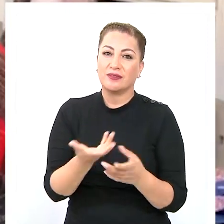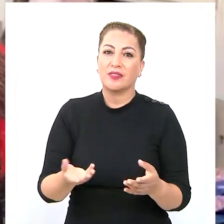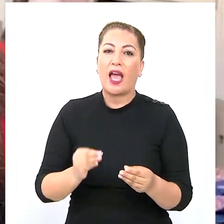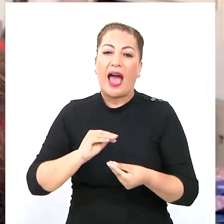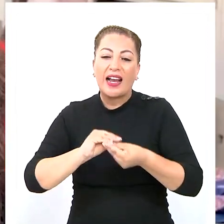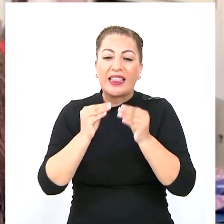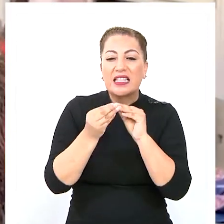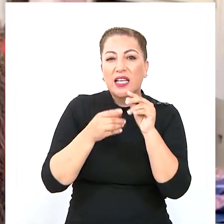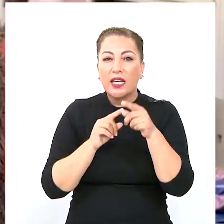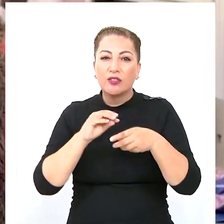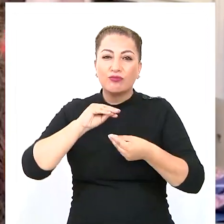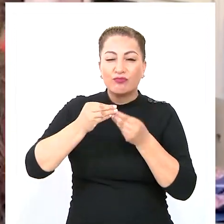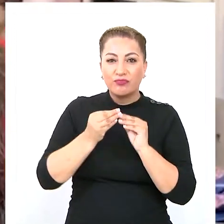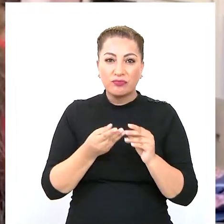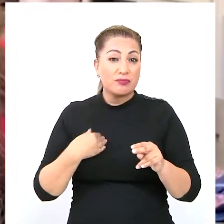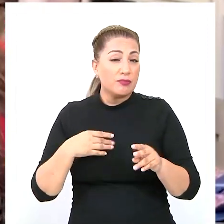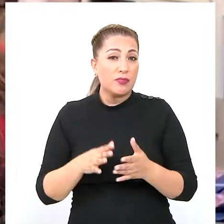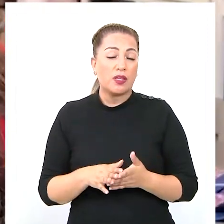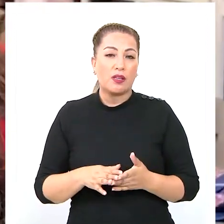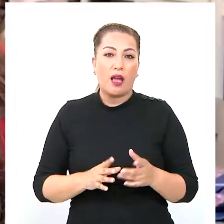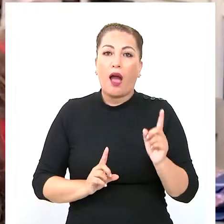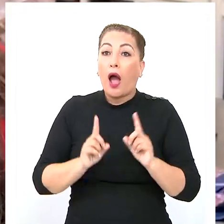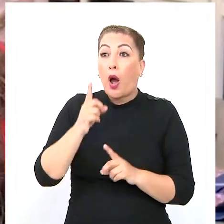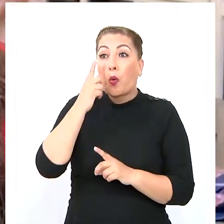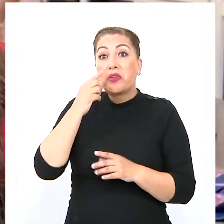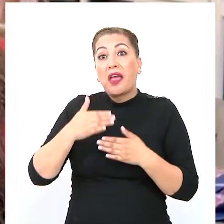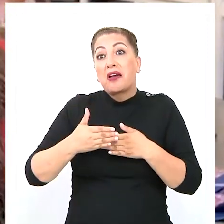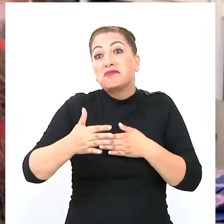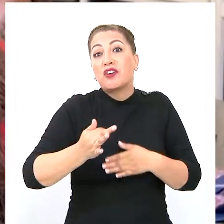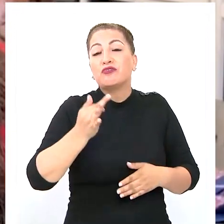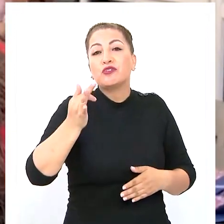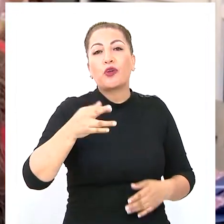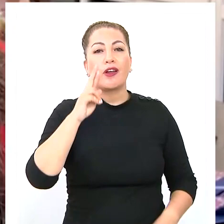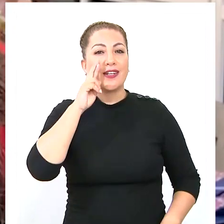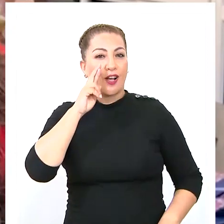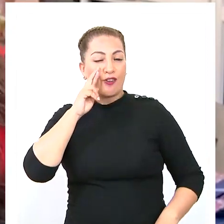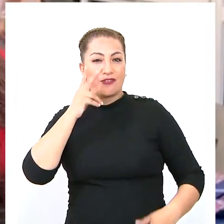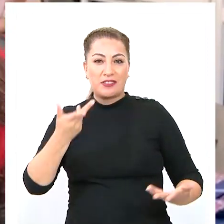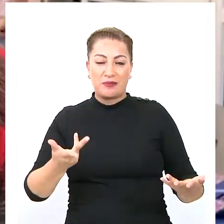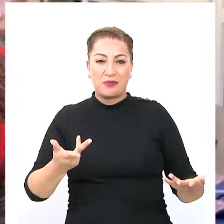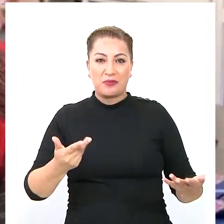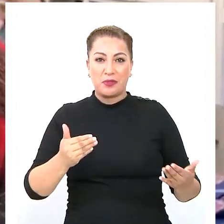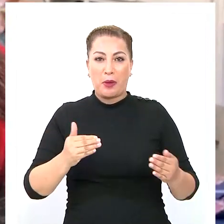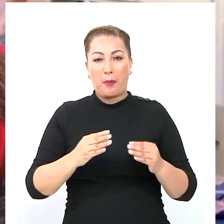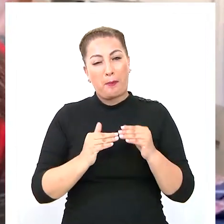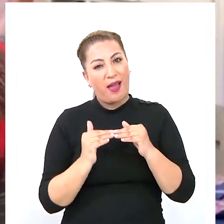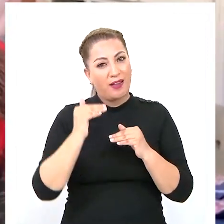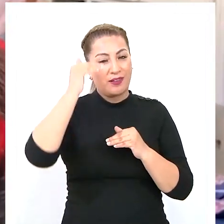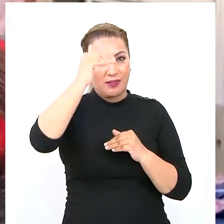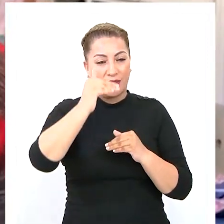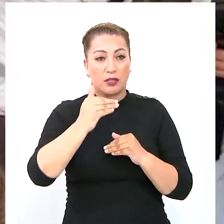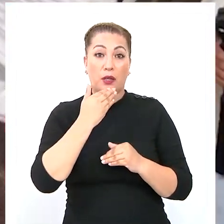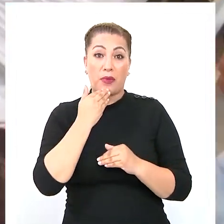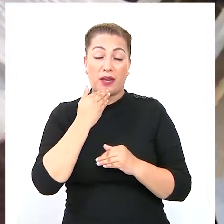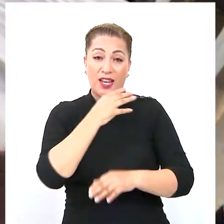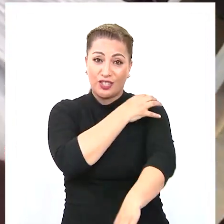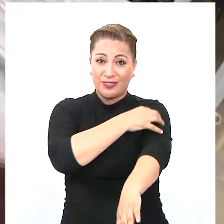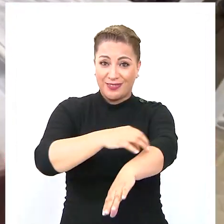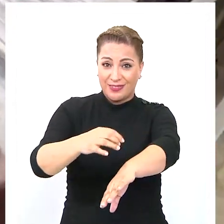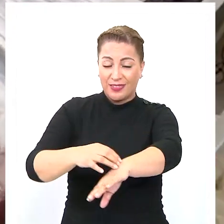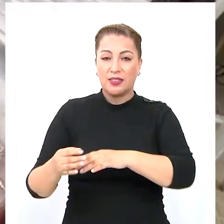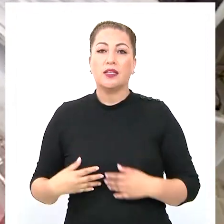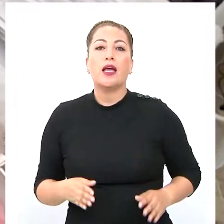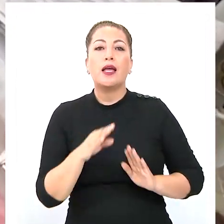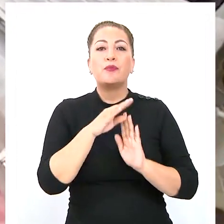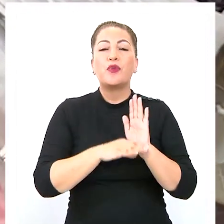artesanal. Y poder llegar quizás algún día a tener algún reconocimiento a lo mejor un poco más grande o a nivel nacional. El